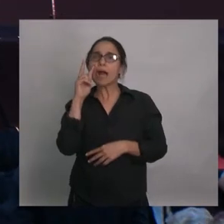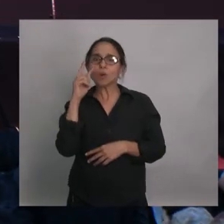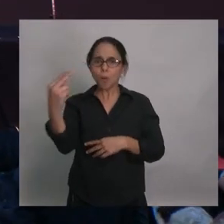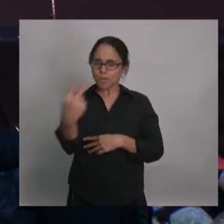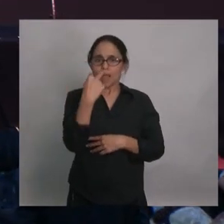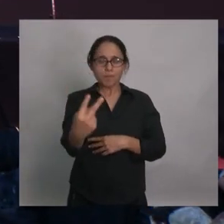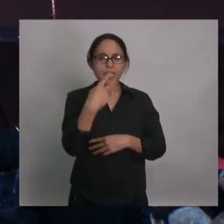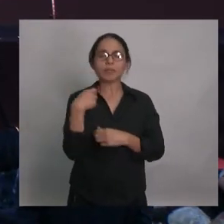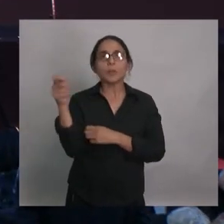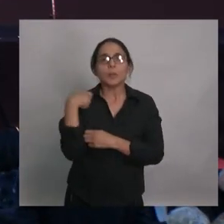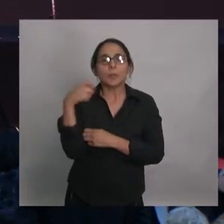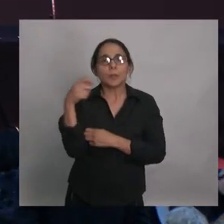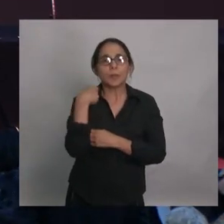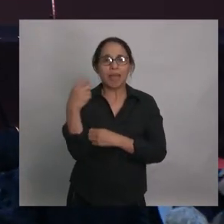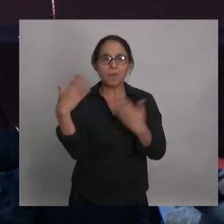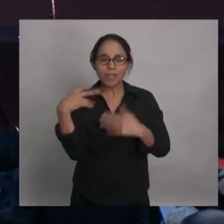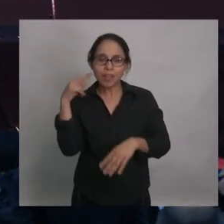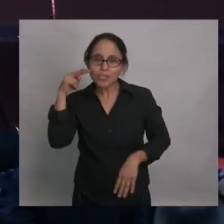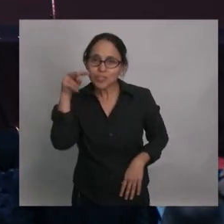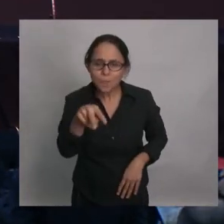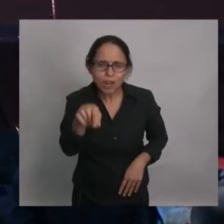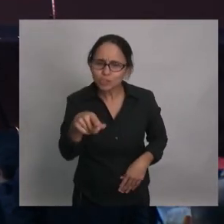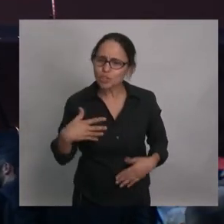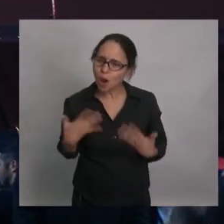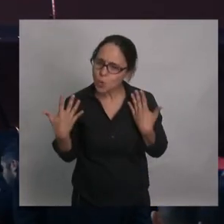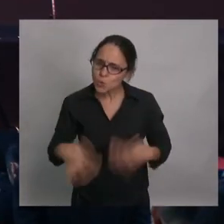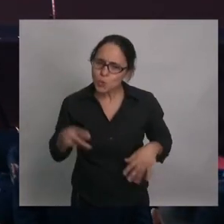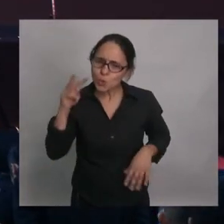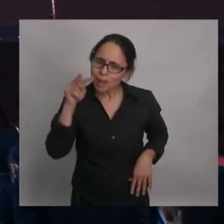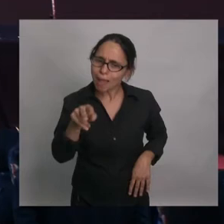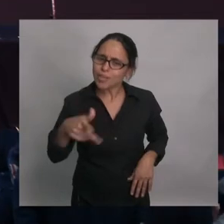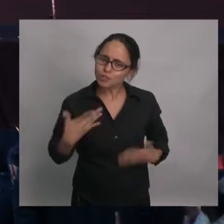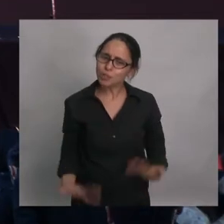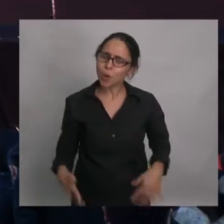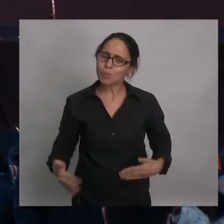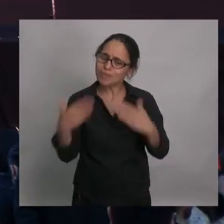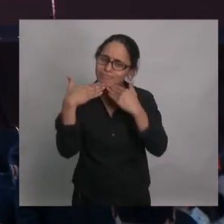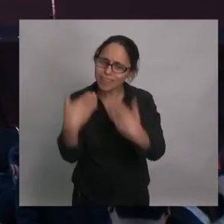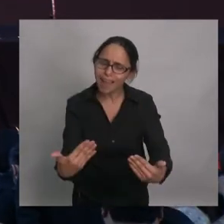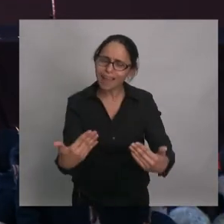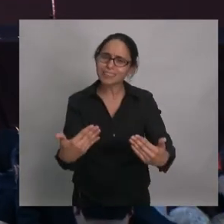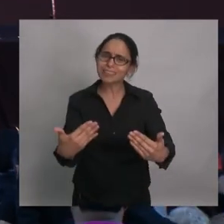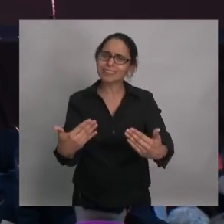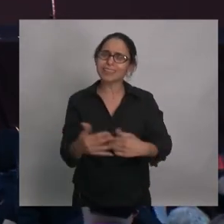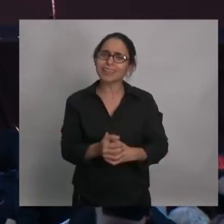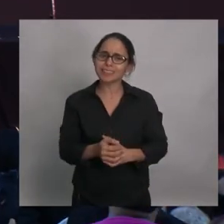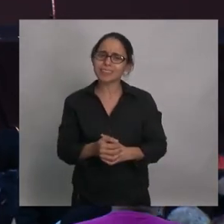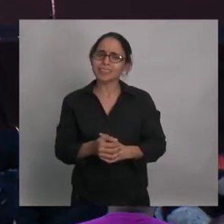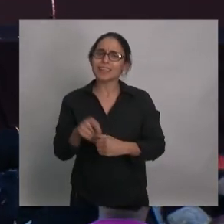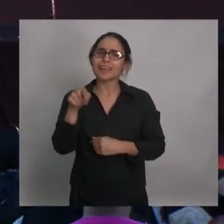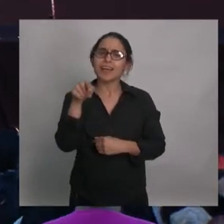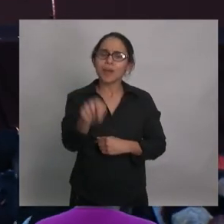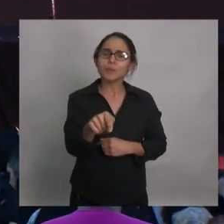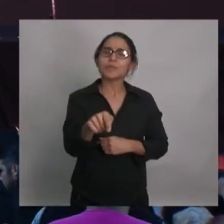y yo como la admiro señora quiero en usted agradecerle a todos ya todas